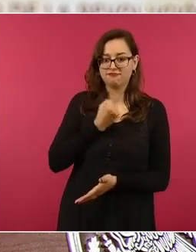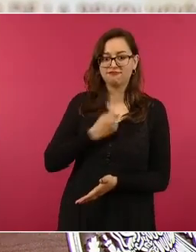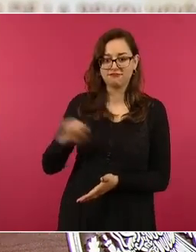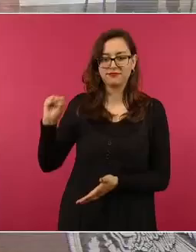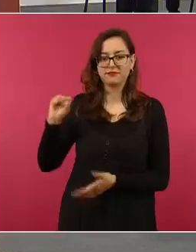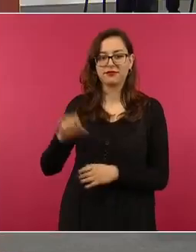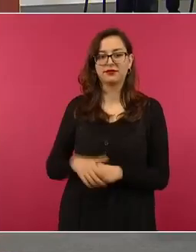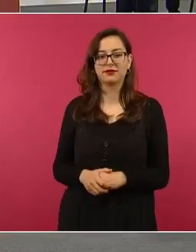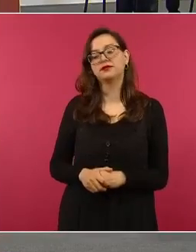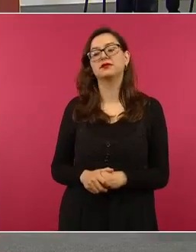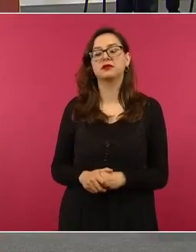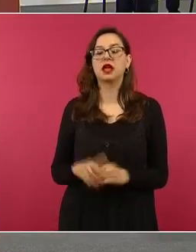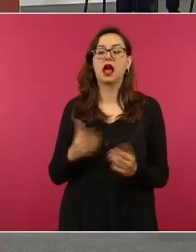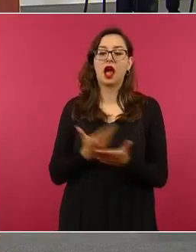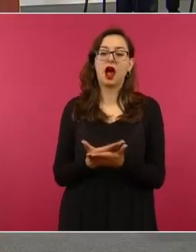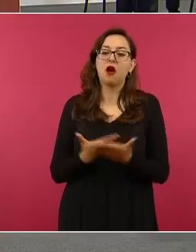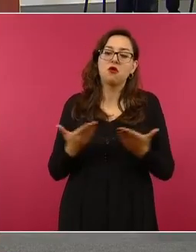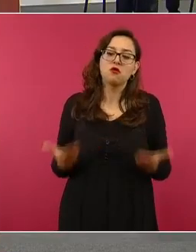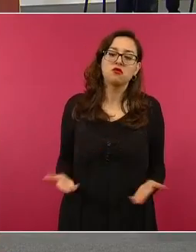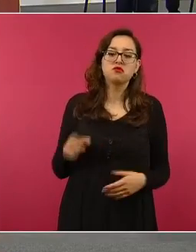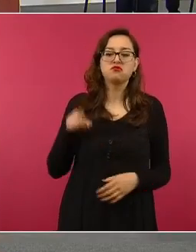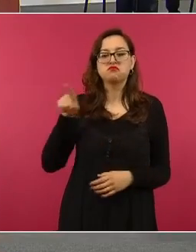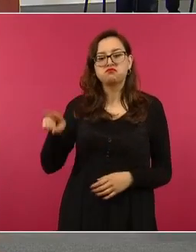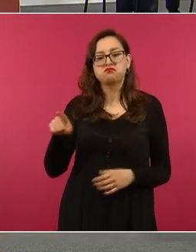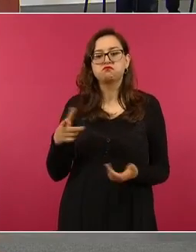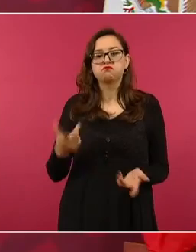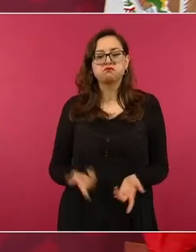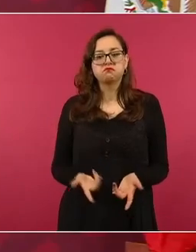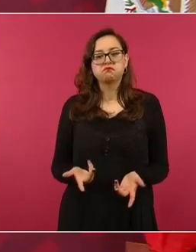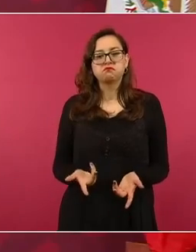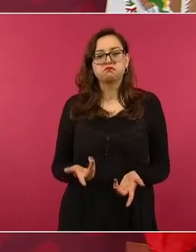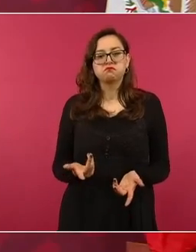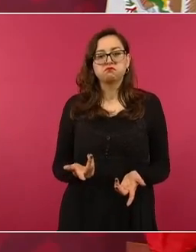Y ahora ella escribe